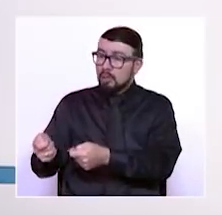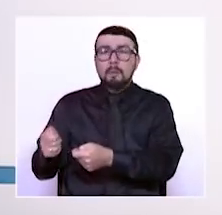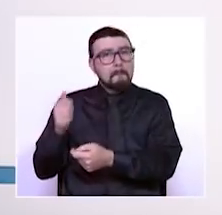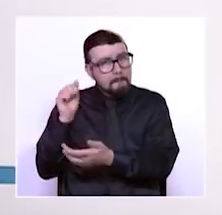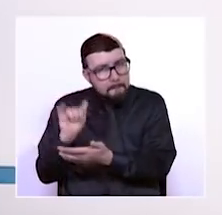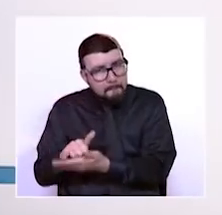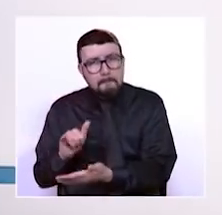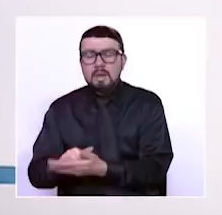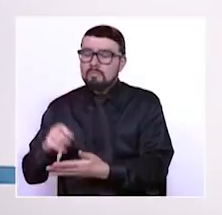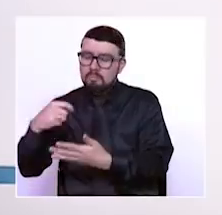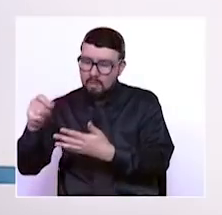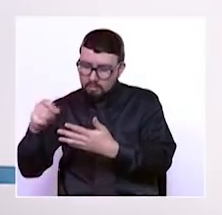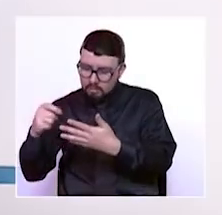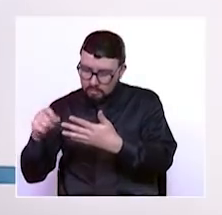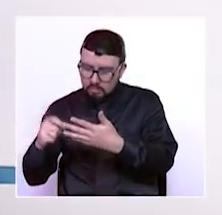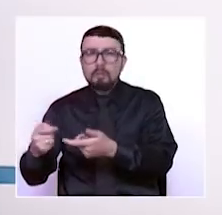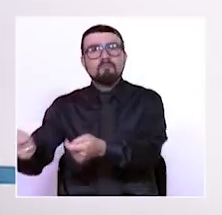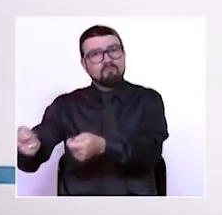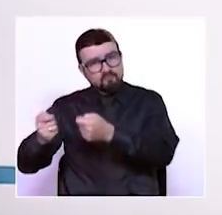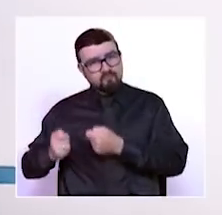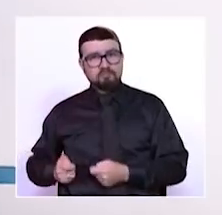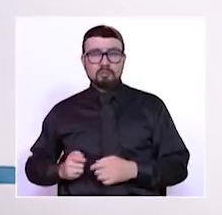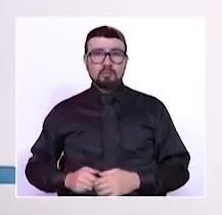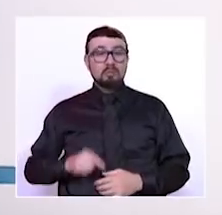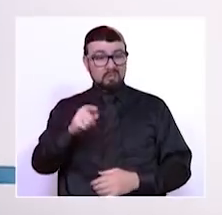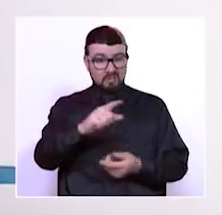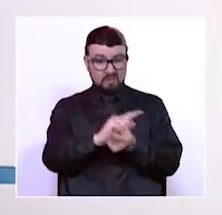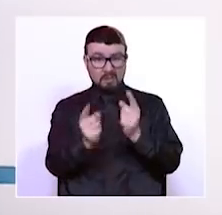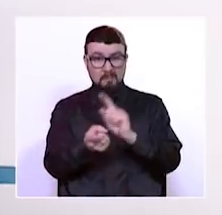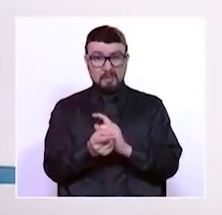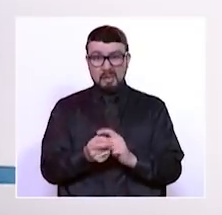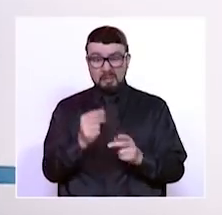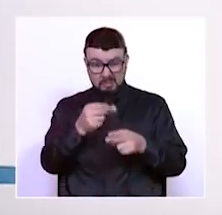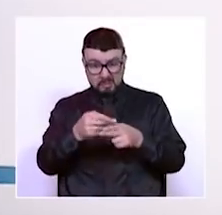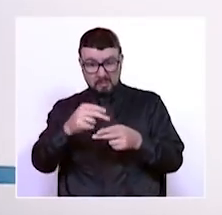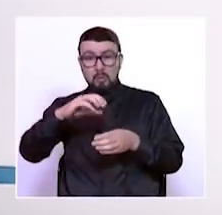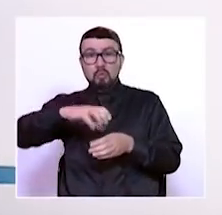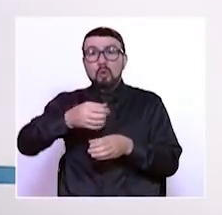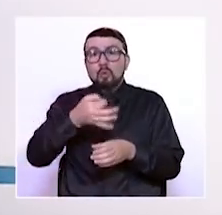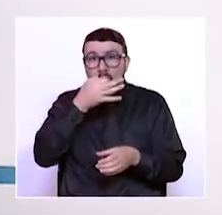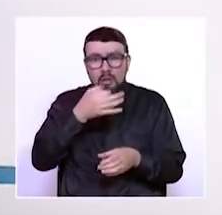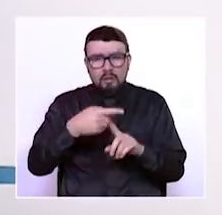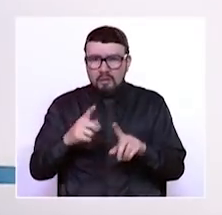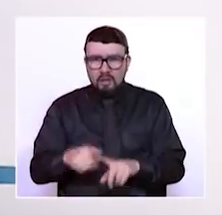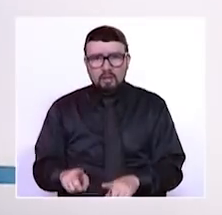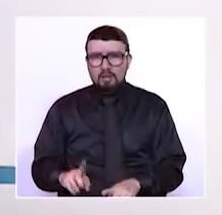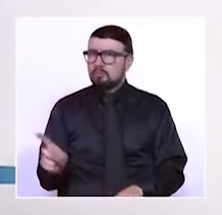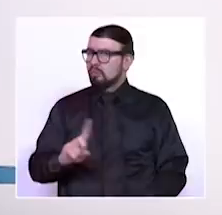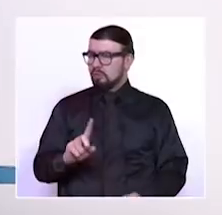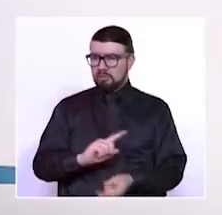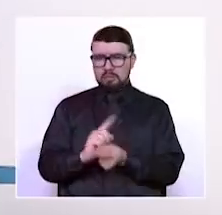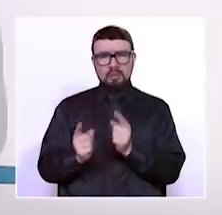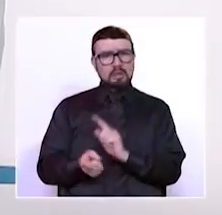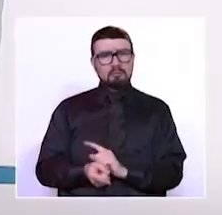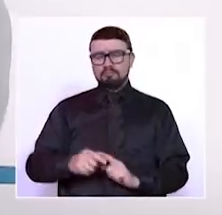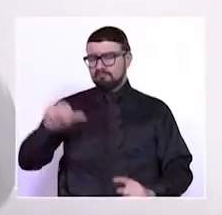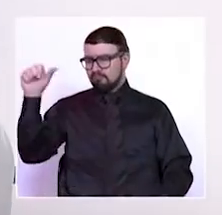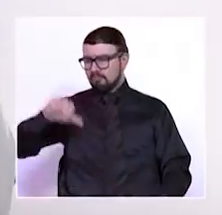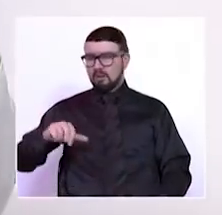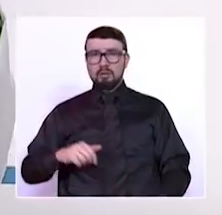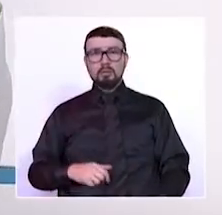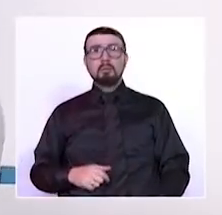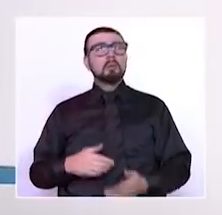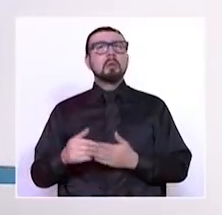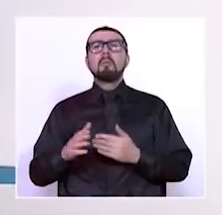a esos sitios. Están jugando con su salud. No vuelvan a esos sitios porque y así tengan los